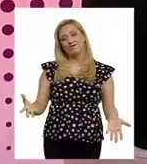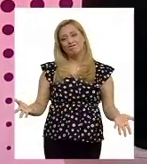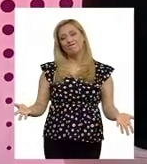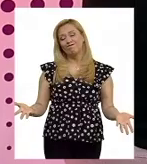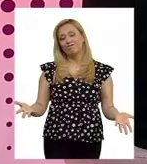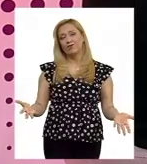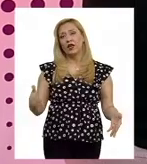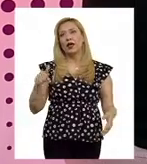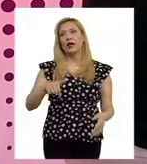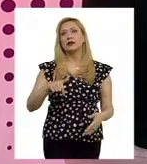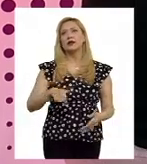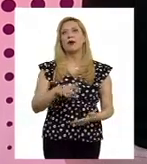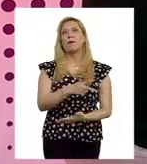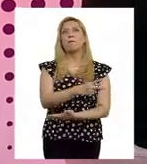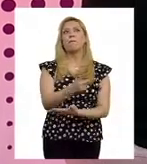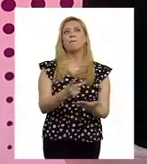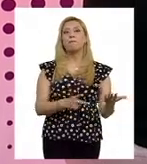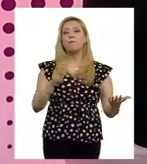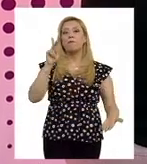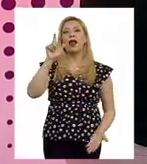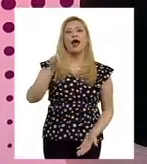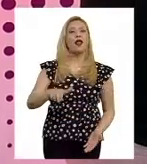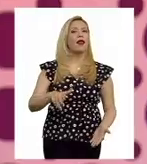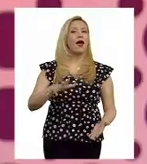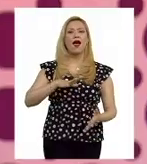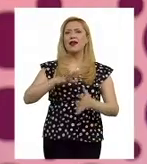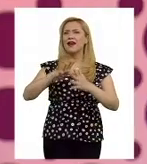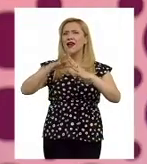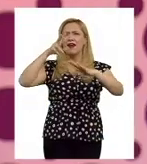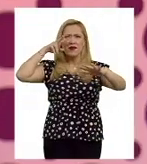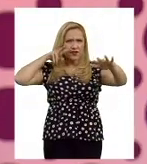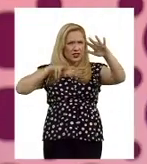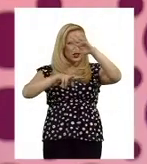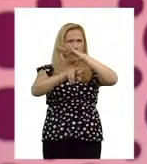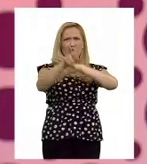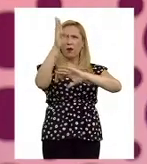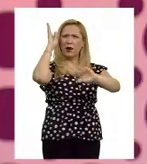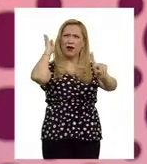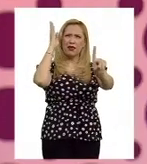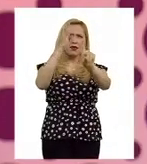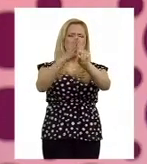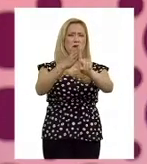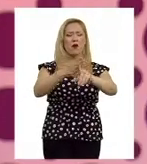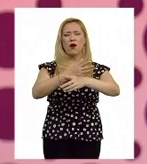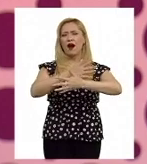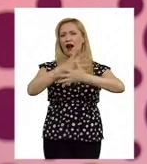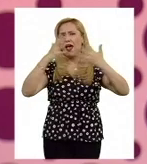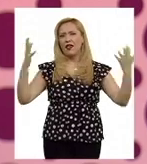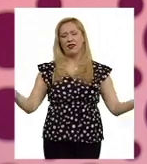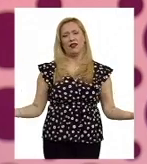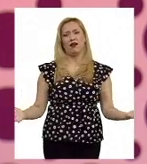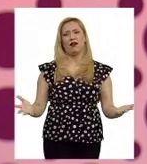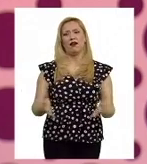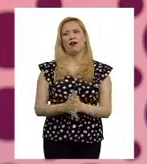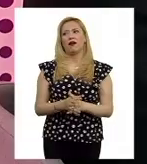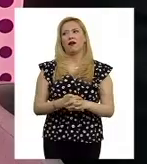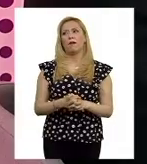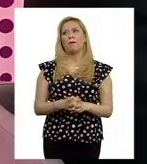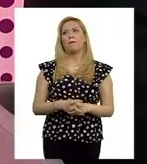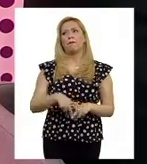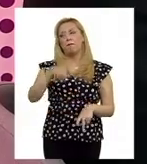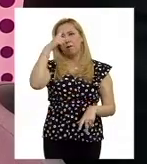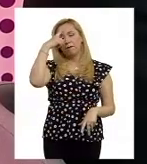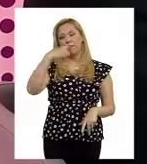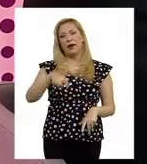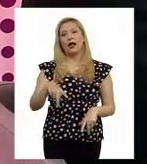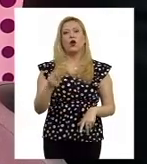muy, con una gran visión, muy digamos, alcanzativo en cuanto a sus